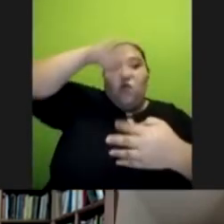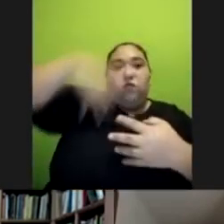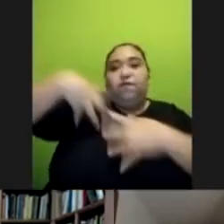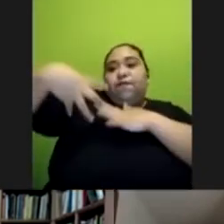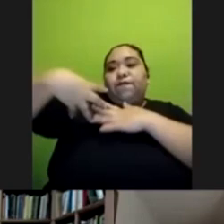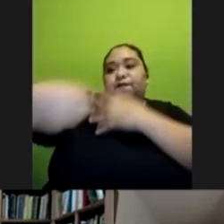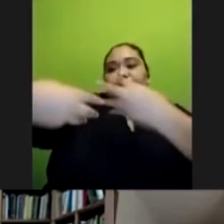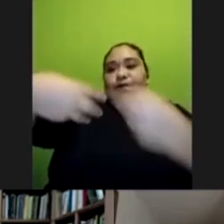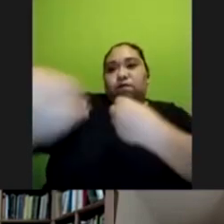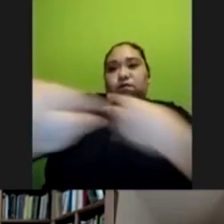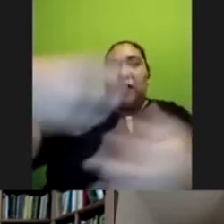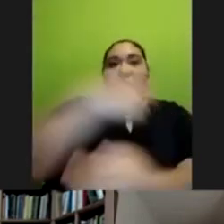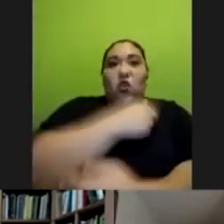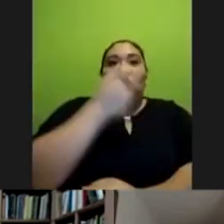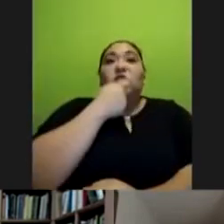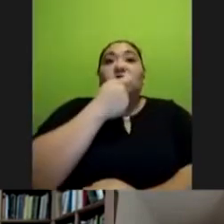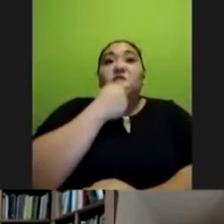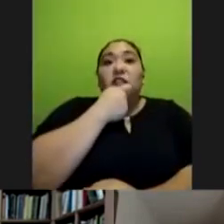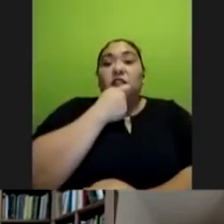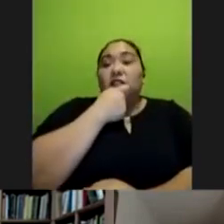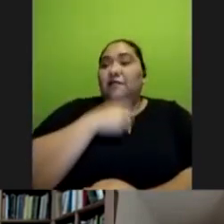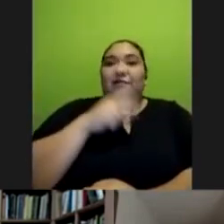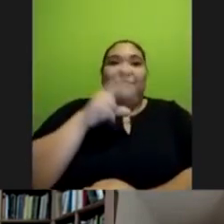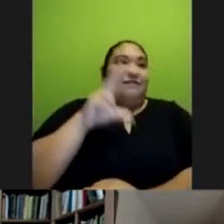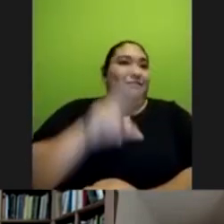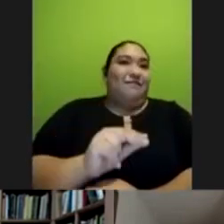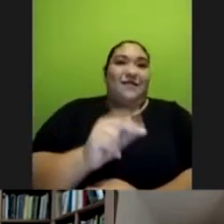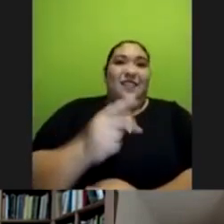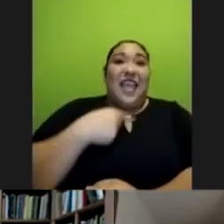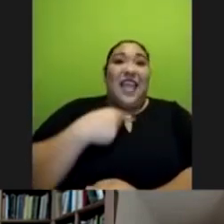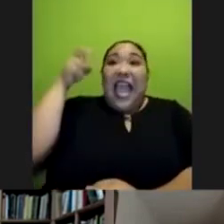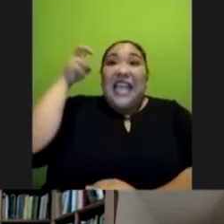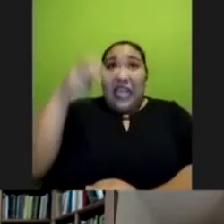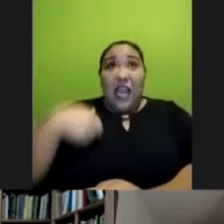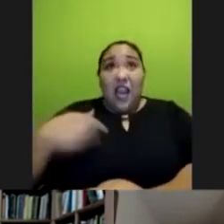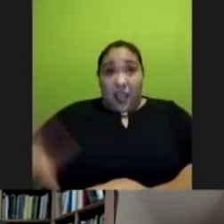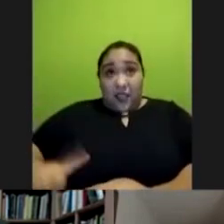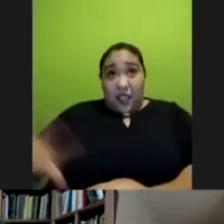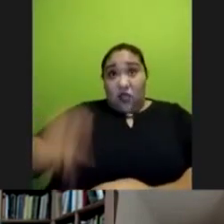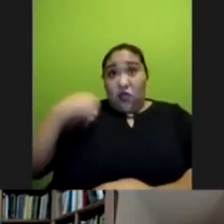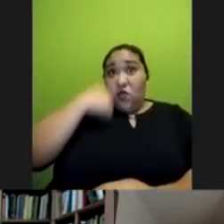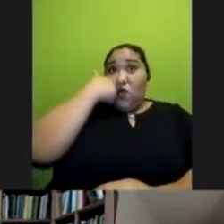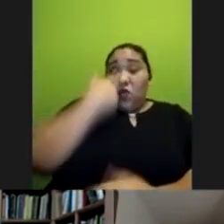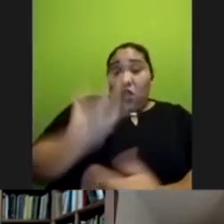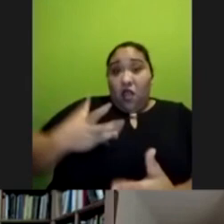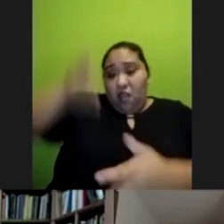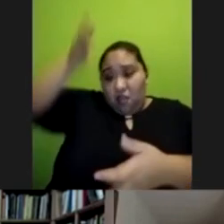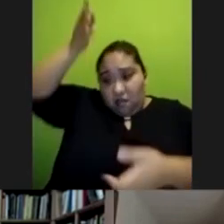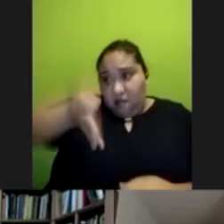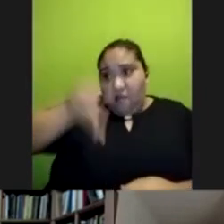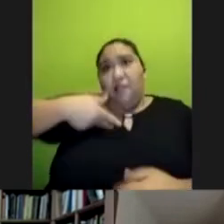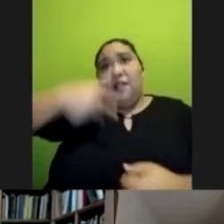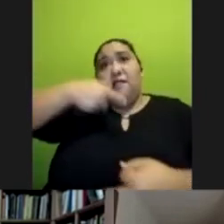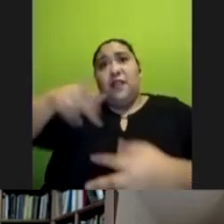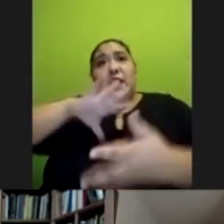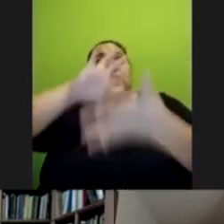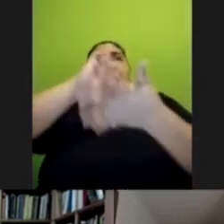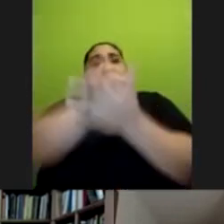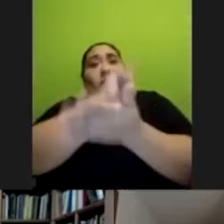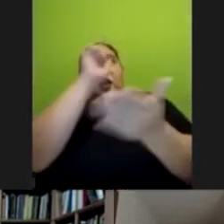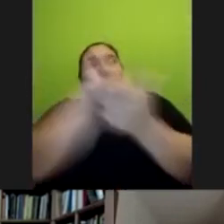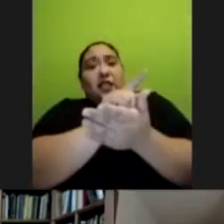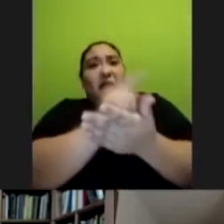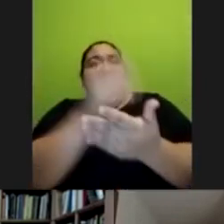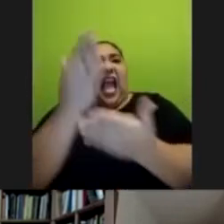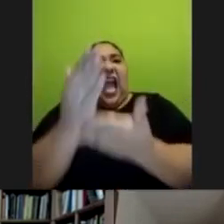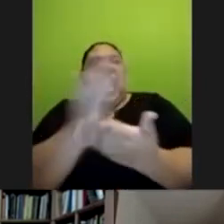que utilizar. Si quiere el Estado cumplir con su obligación constitucional de hacer política antidiscriminatoria, la ruta es el